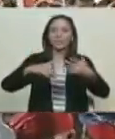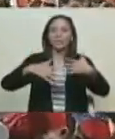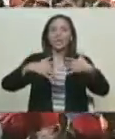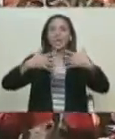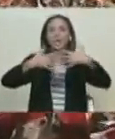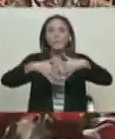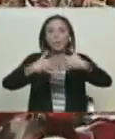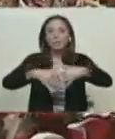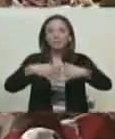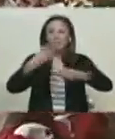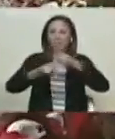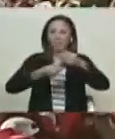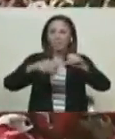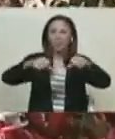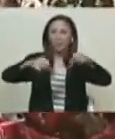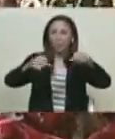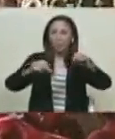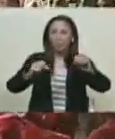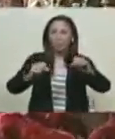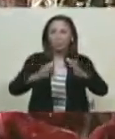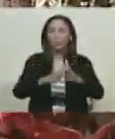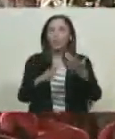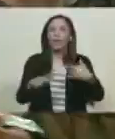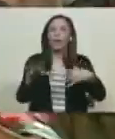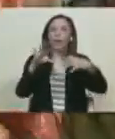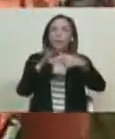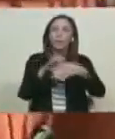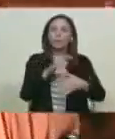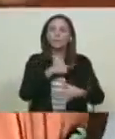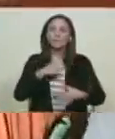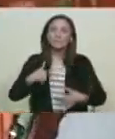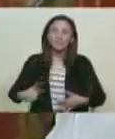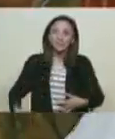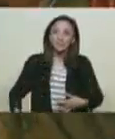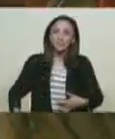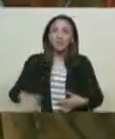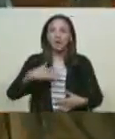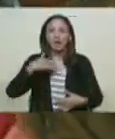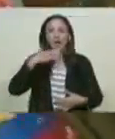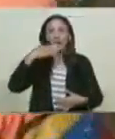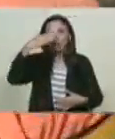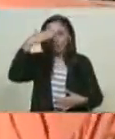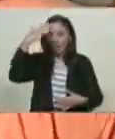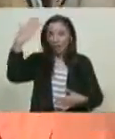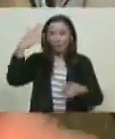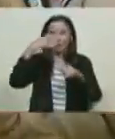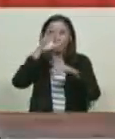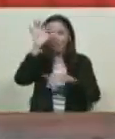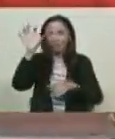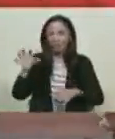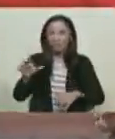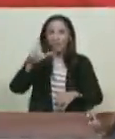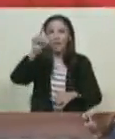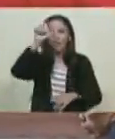motos, la alianza con China, con Vietnam, con Turquía.